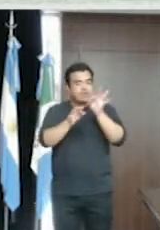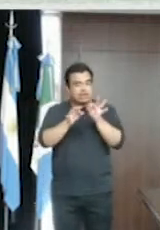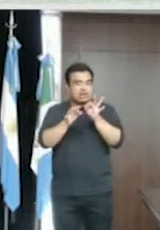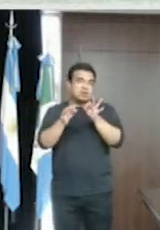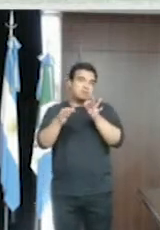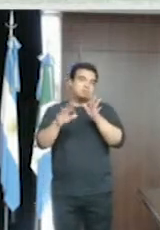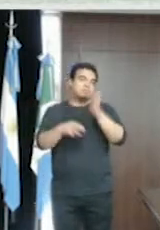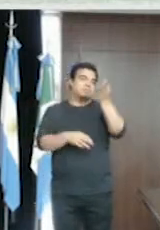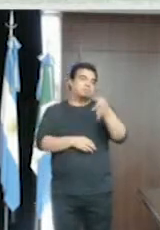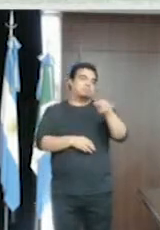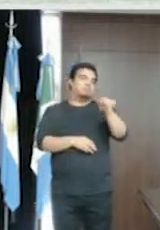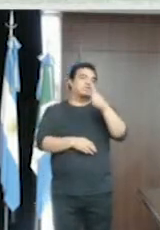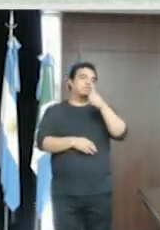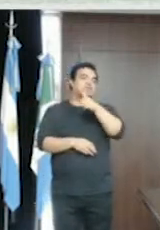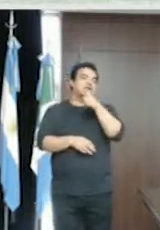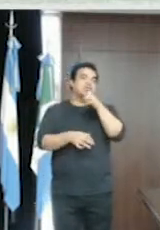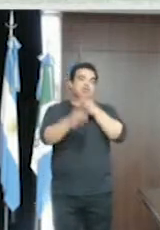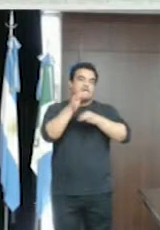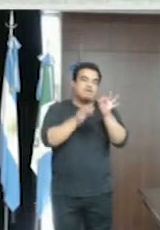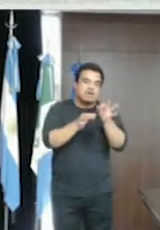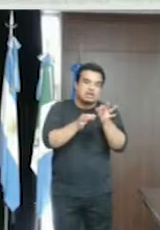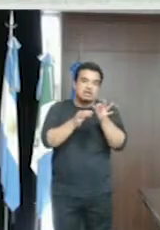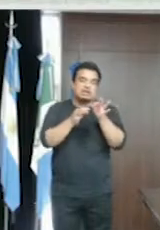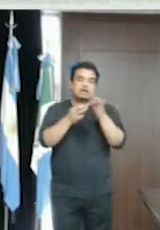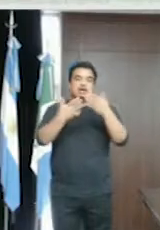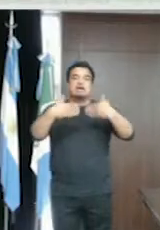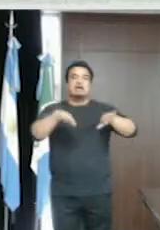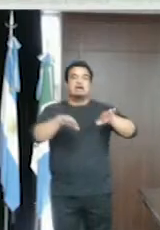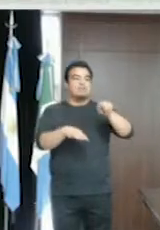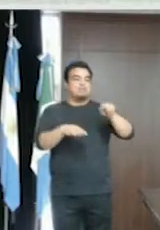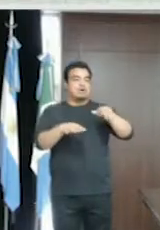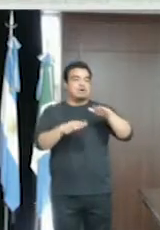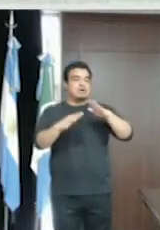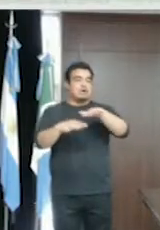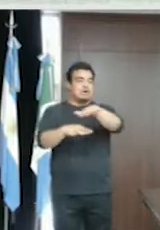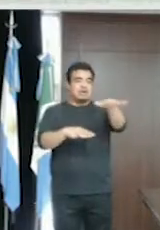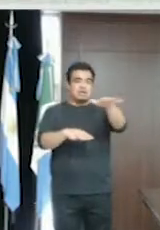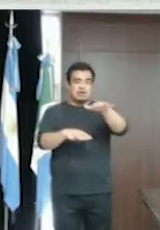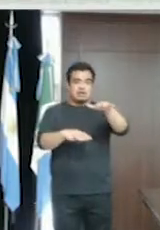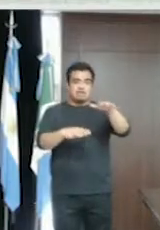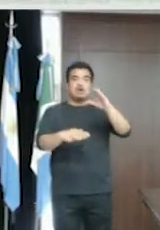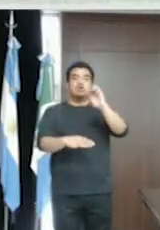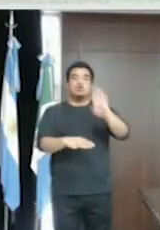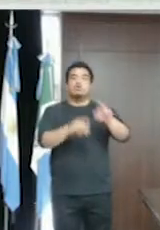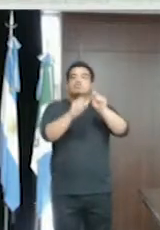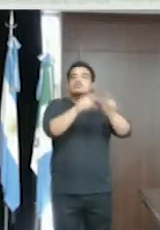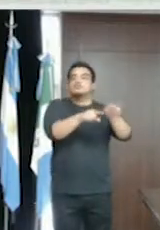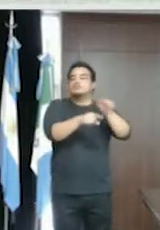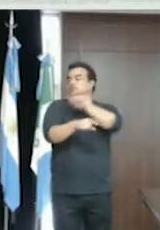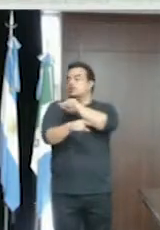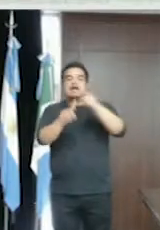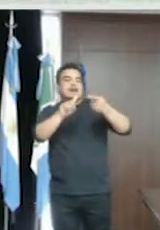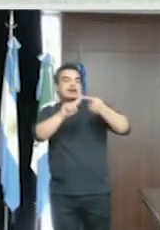el farmacéutico, el club de barrio. Quizás esos sean su red vincular en la cual pueda